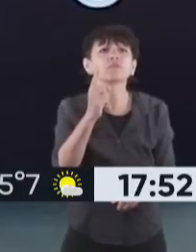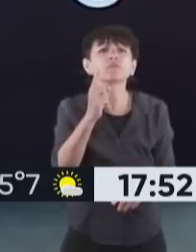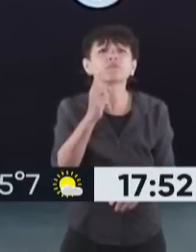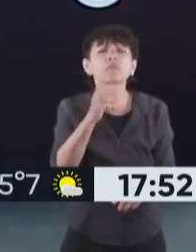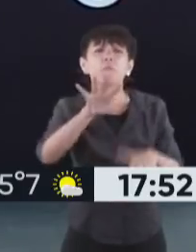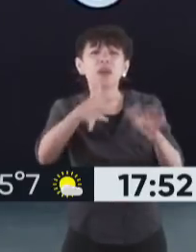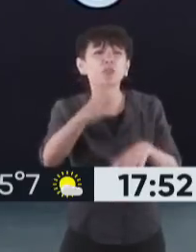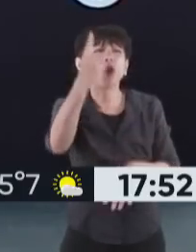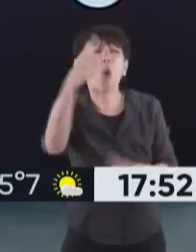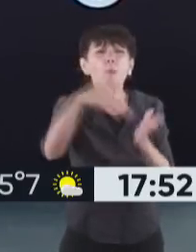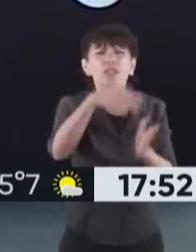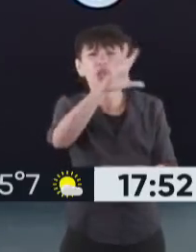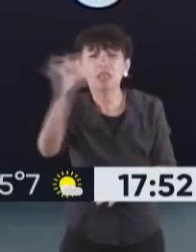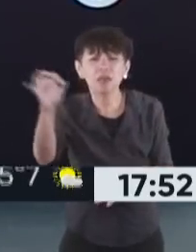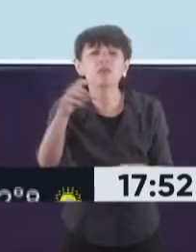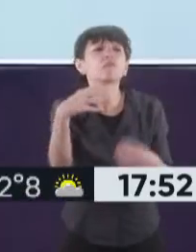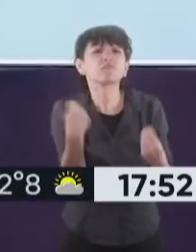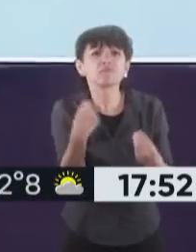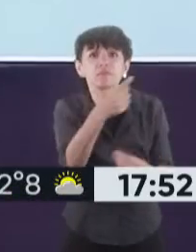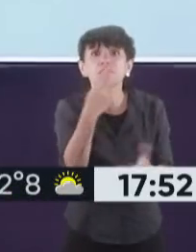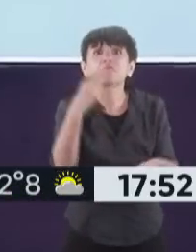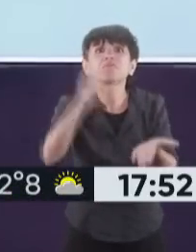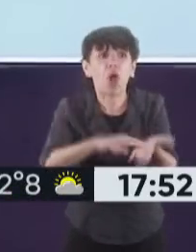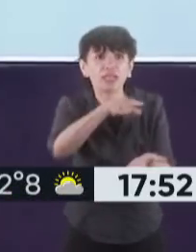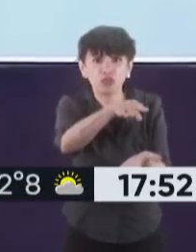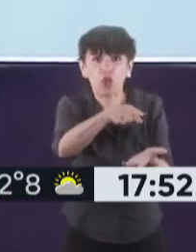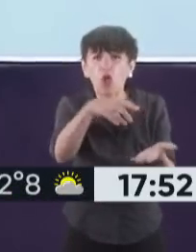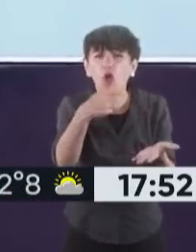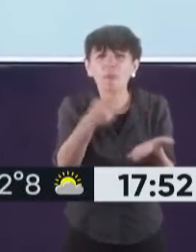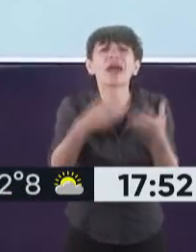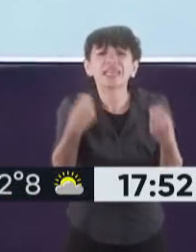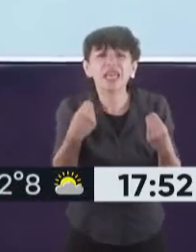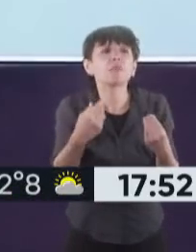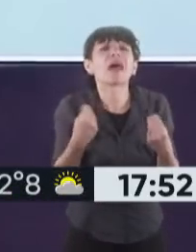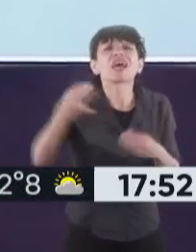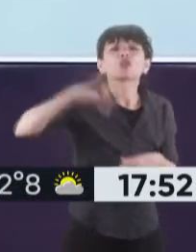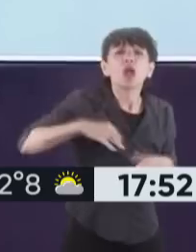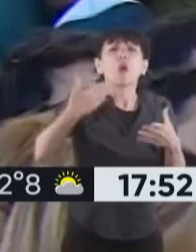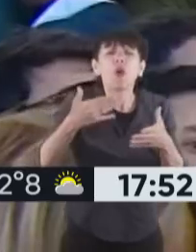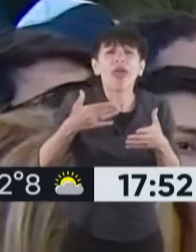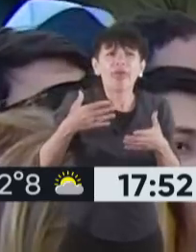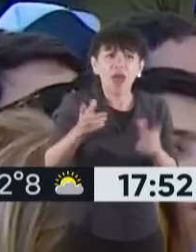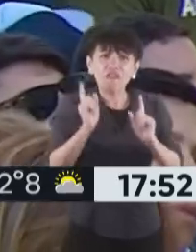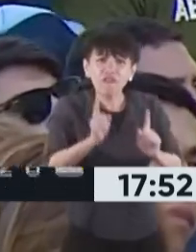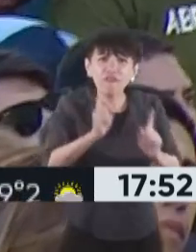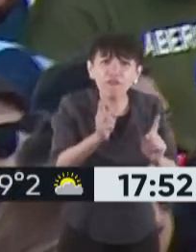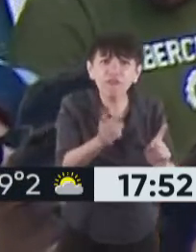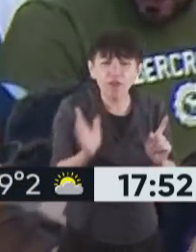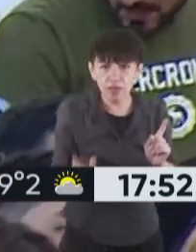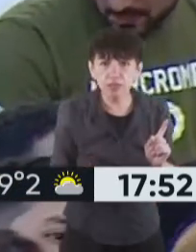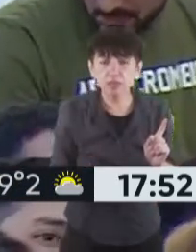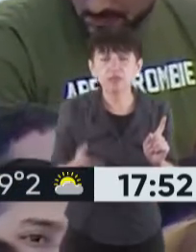ganancias, porque le ve el mínimo imponible para que el sueldo pueda crecer y no tengan que dejarlo en pagando el impuesto a las ganancias al